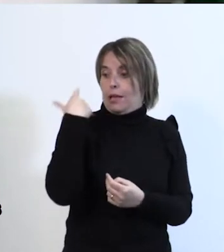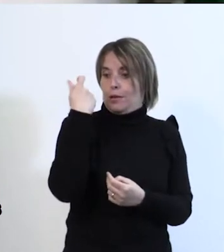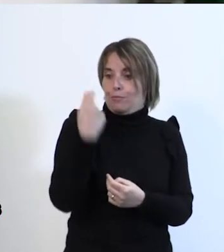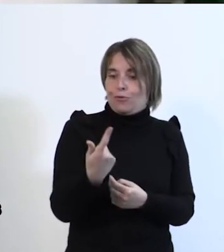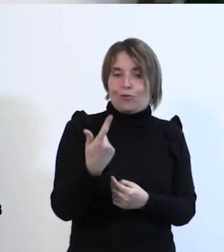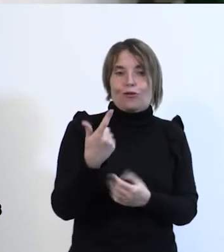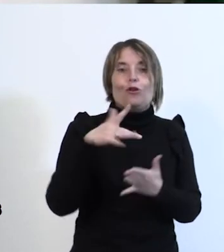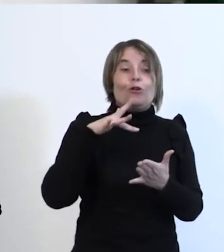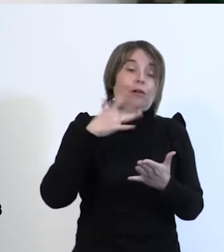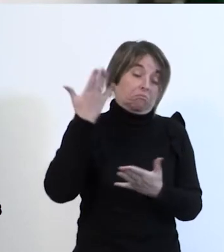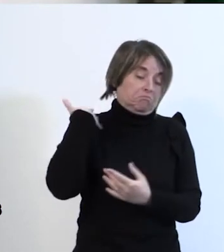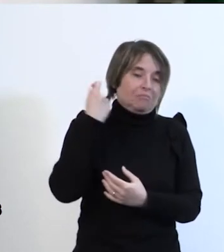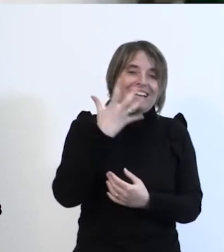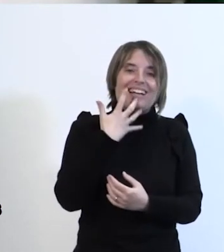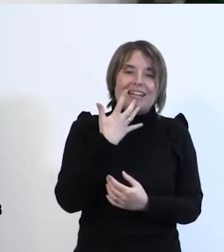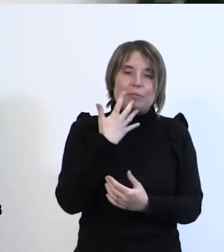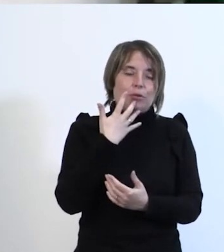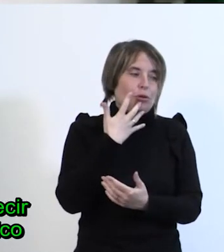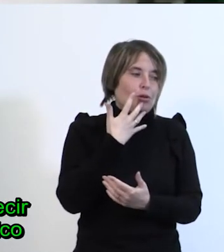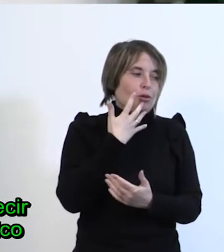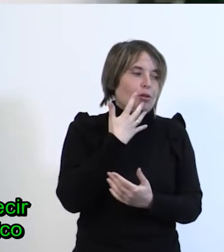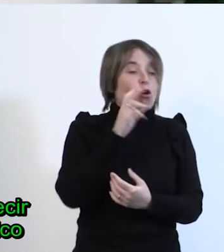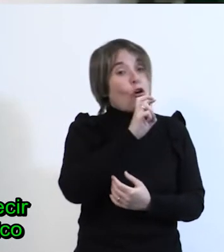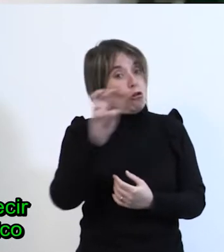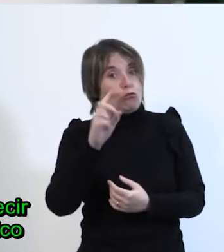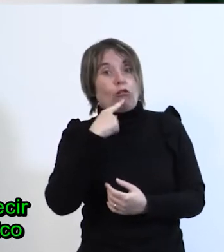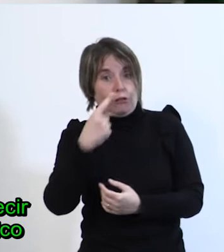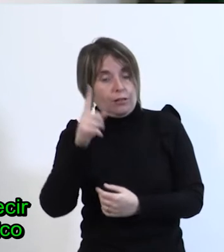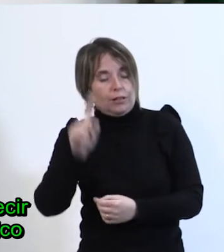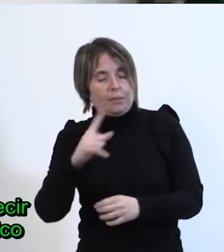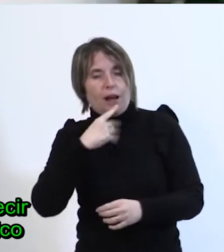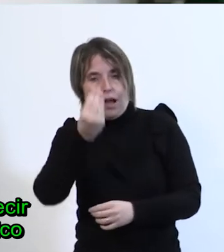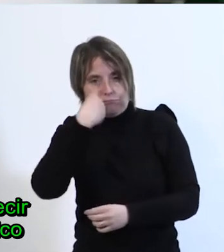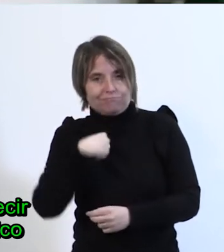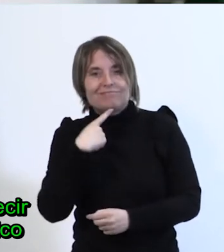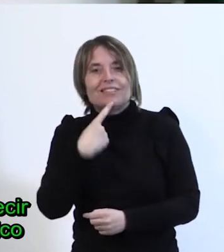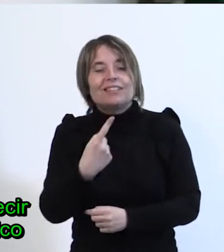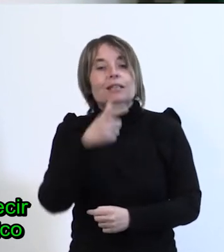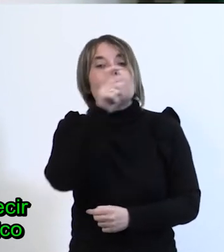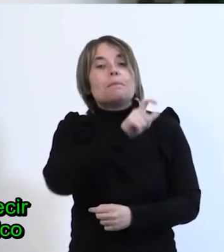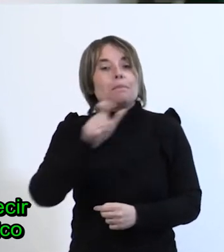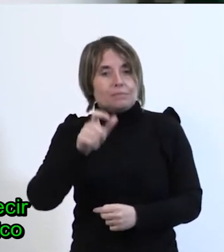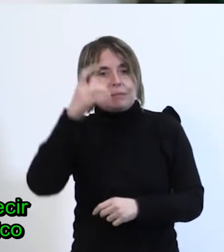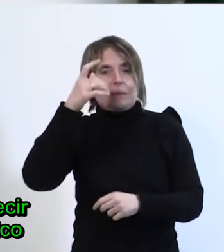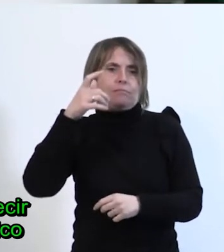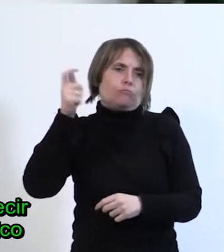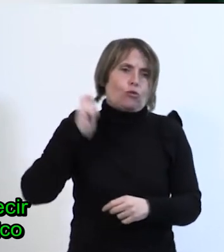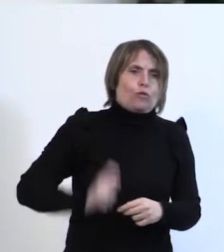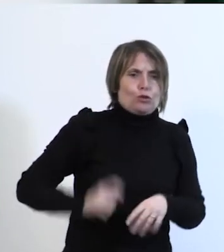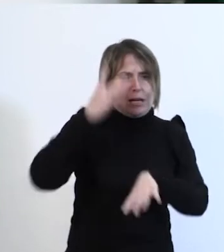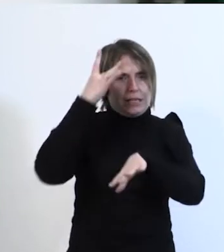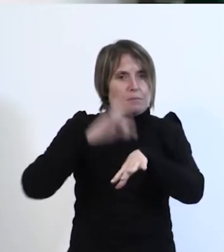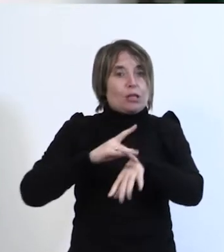poco tuvimos un caso de una muchacha. Bueno, la otra cosa que hay que decir es que también hay personal